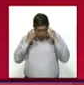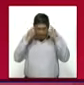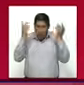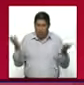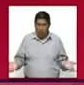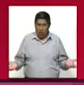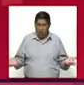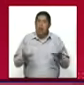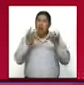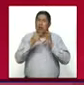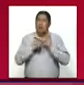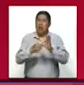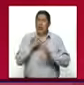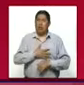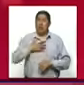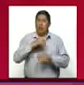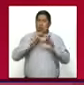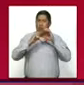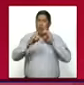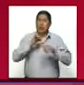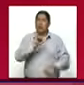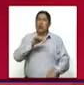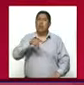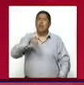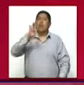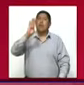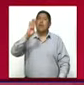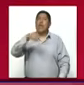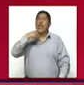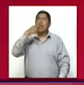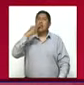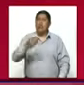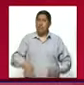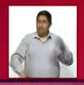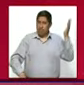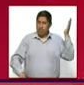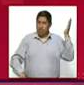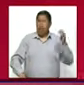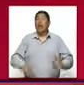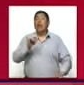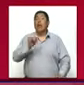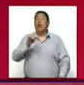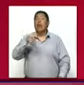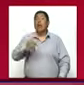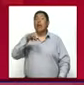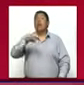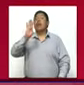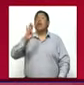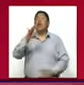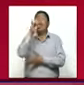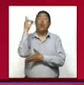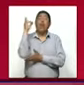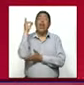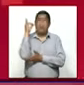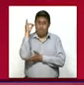pensar, quiero mostrarle por favor el comunicado de YPFB, que dice lo siguiente: yacimientos petrolíferos fiscales